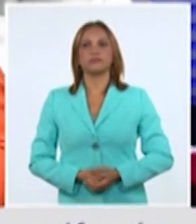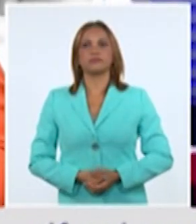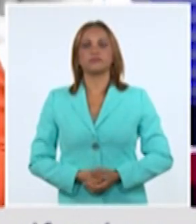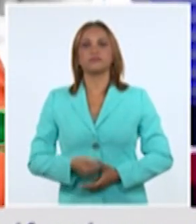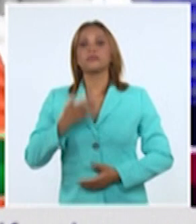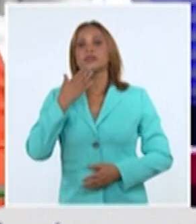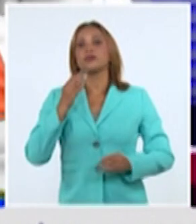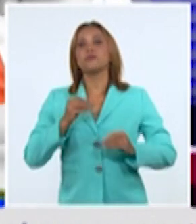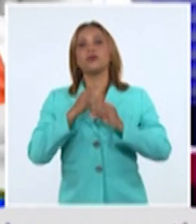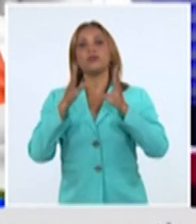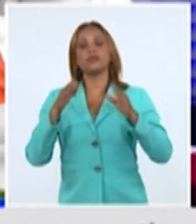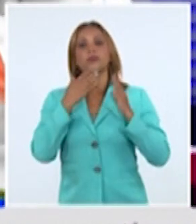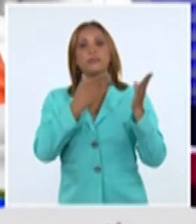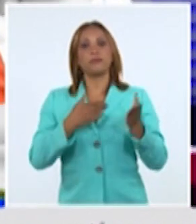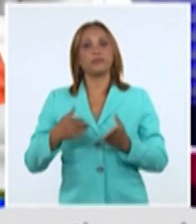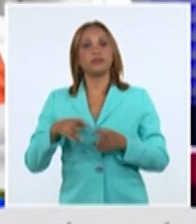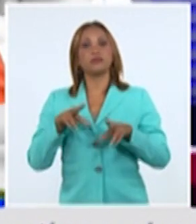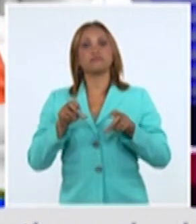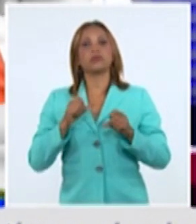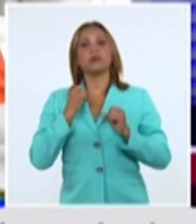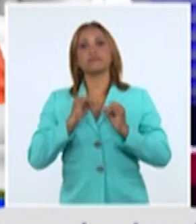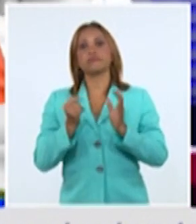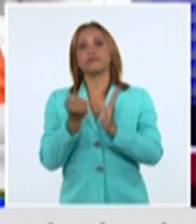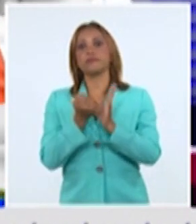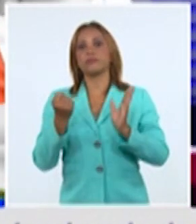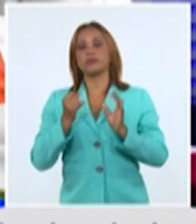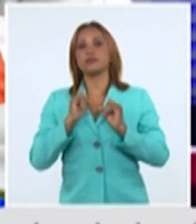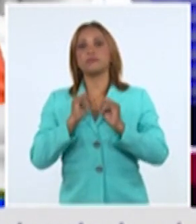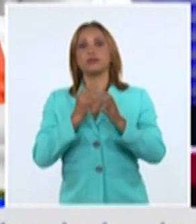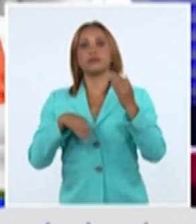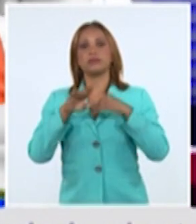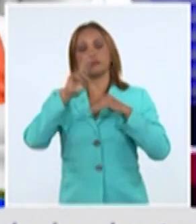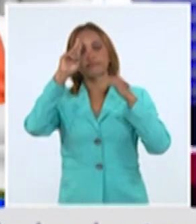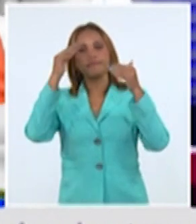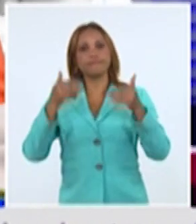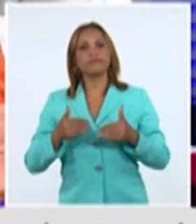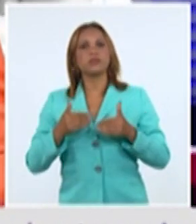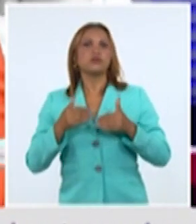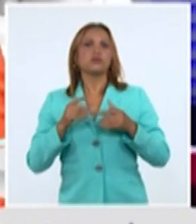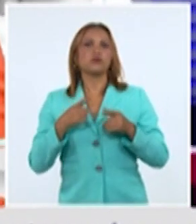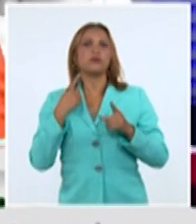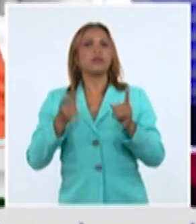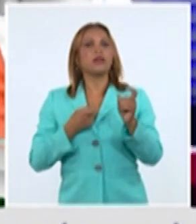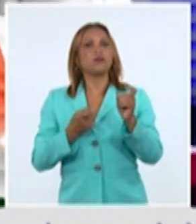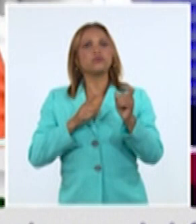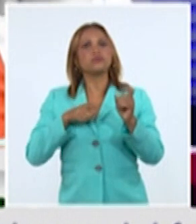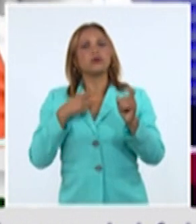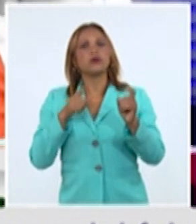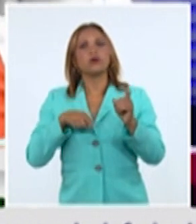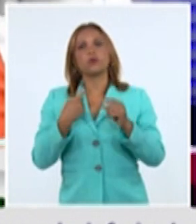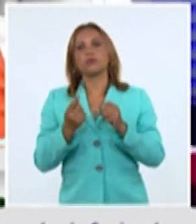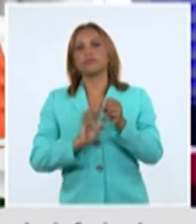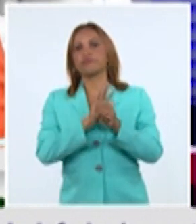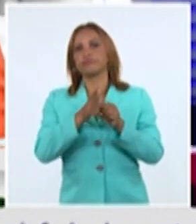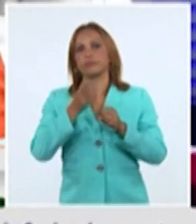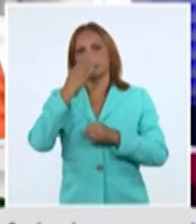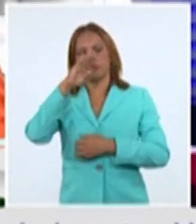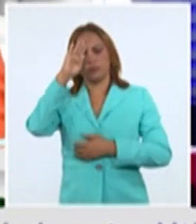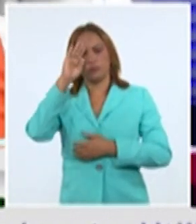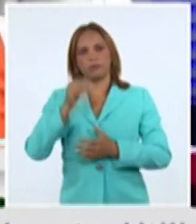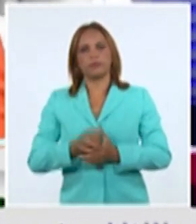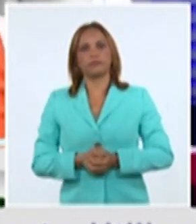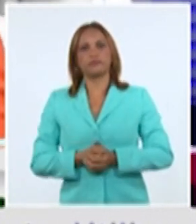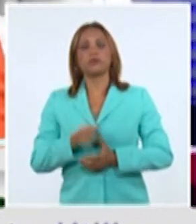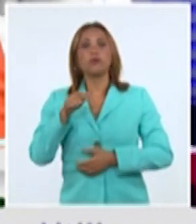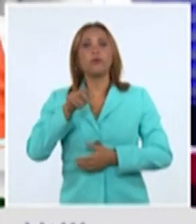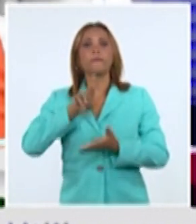Buenos días, bienvenido a una nueva actualización del Ministerio de Salud Pública sobre el enfrentamiento a la COVID-19 en territorio nacional. Es